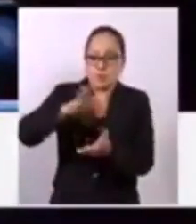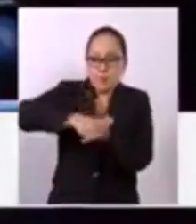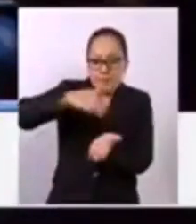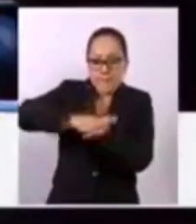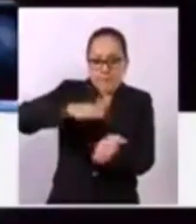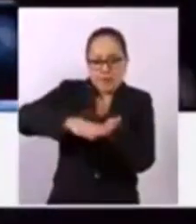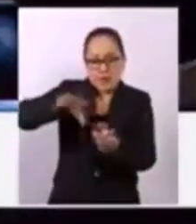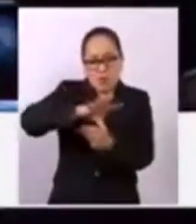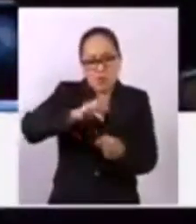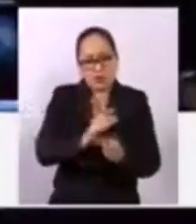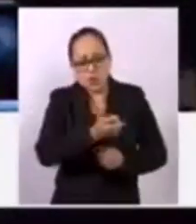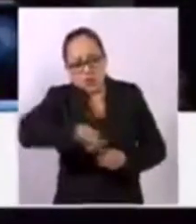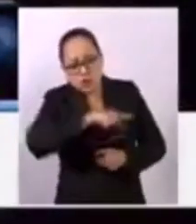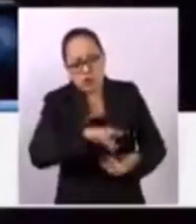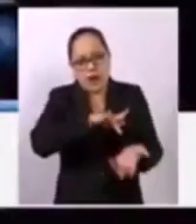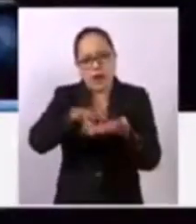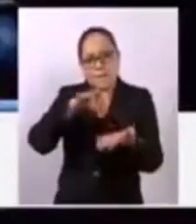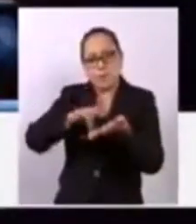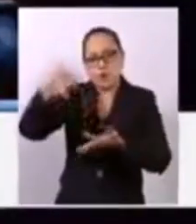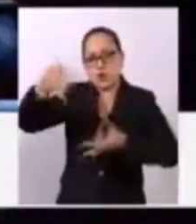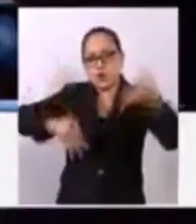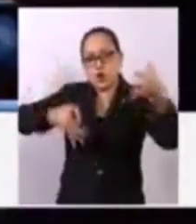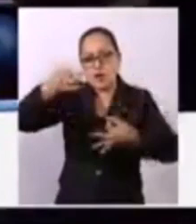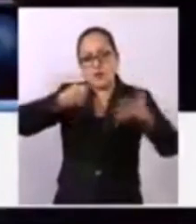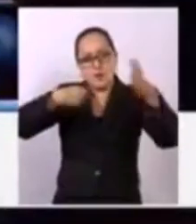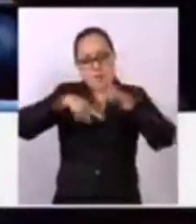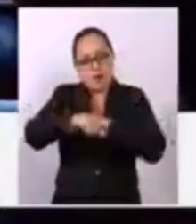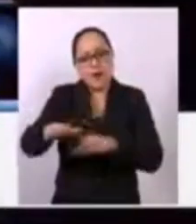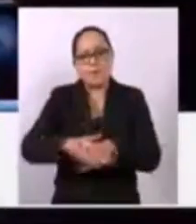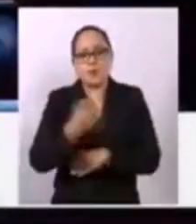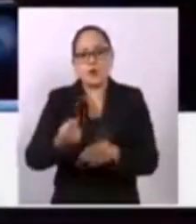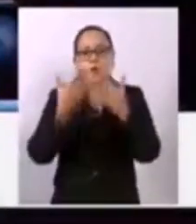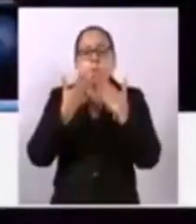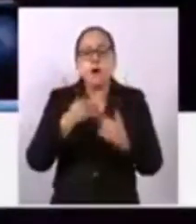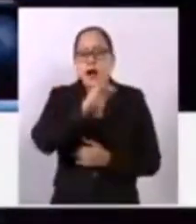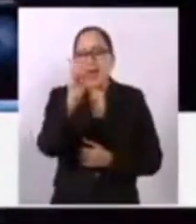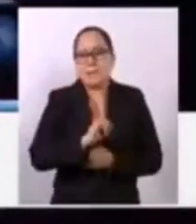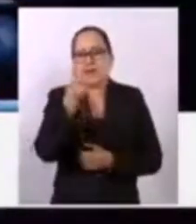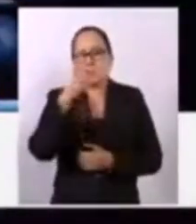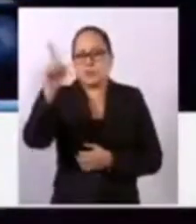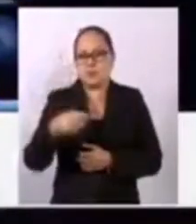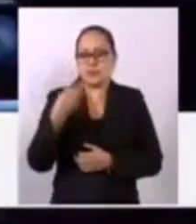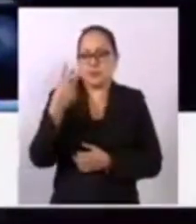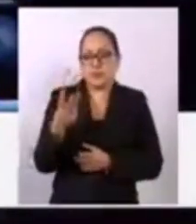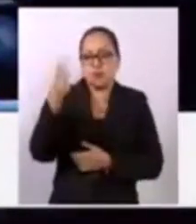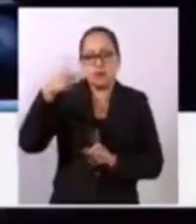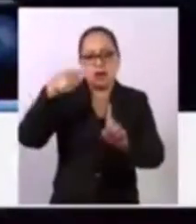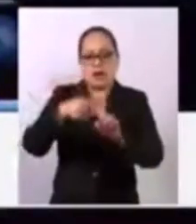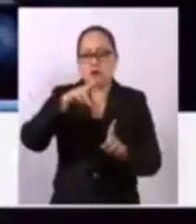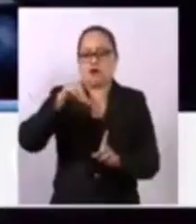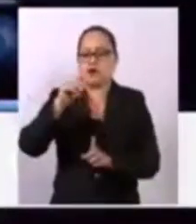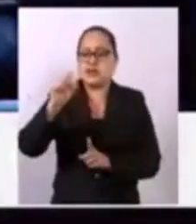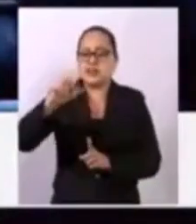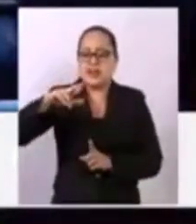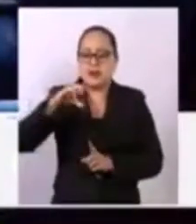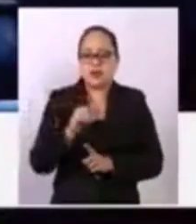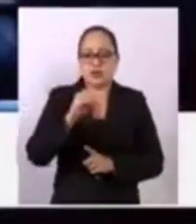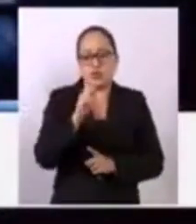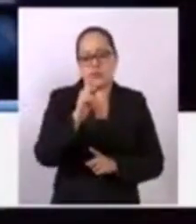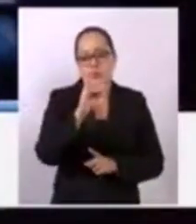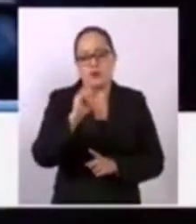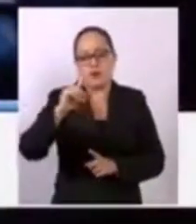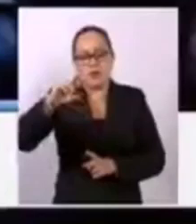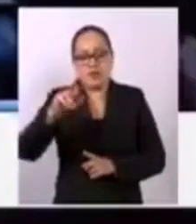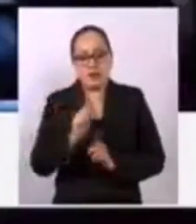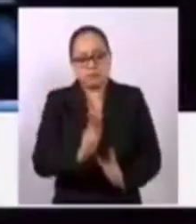porque acompañaremos el procedimiento judicial a razón de que nunca se tuvieron las 2/3 partes para que Rosario Piedra asumiera